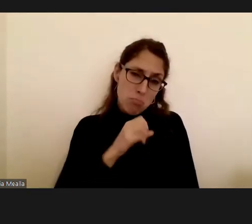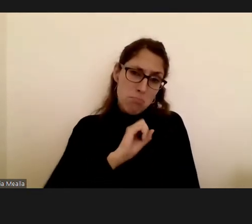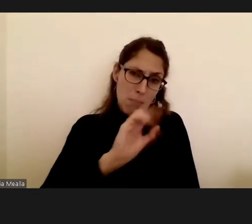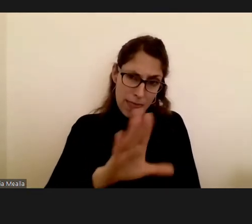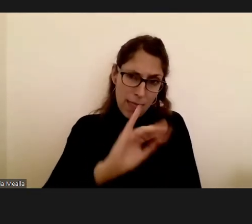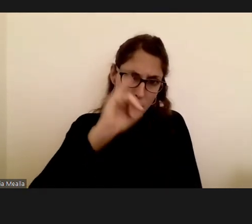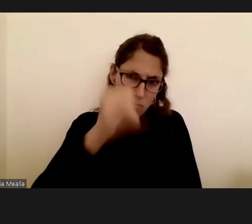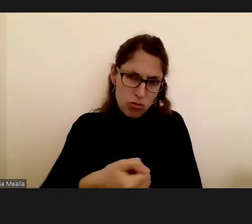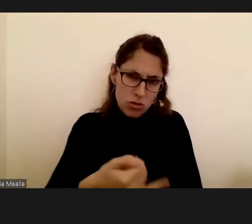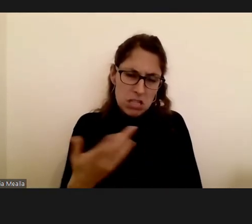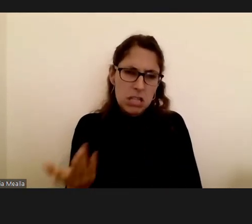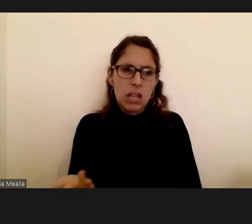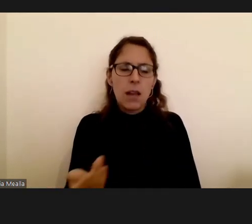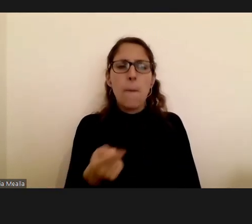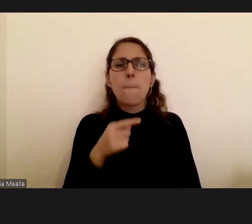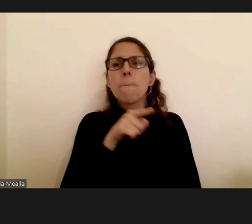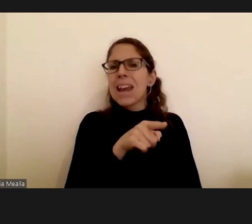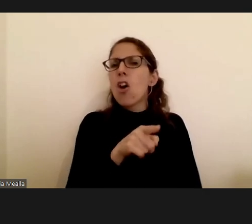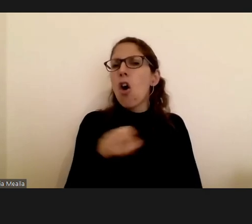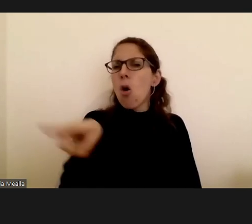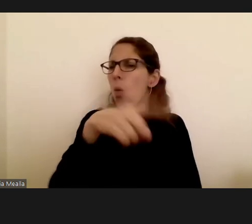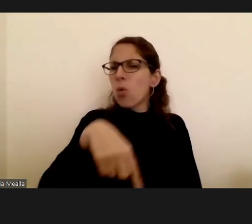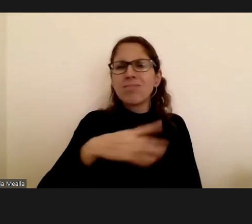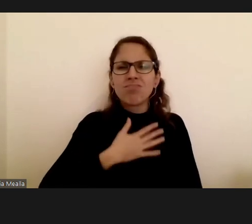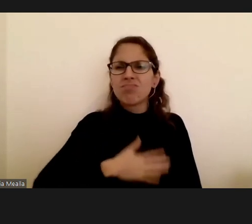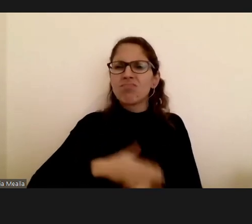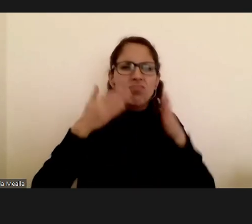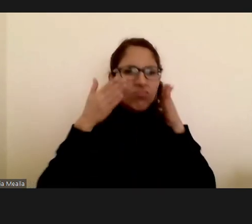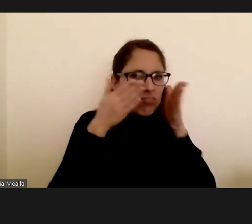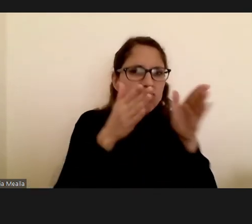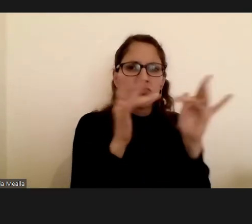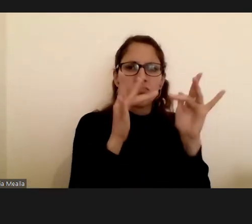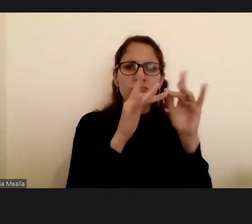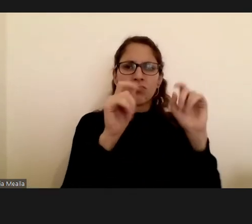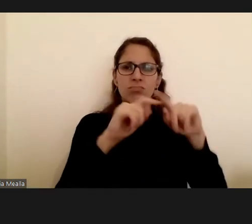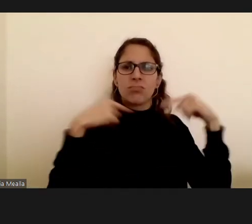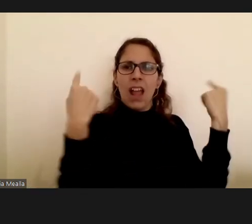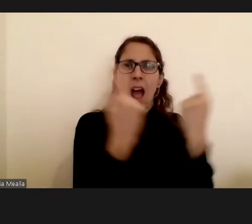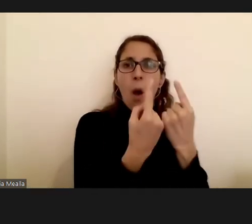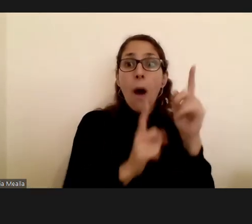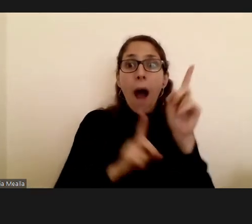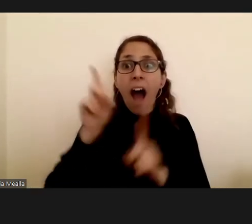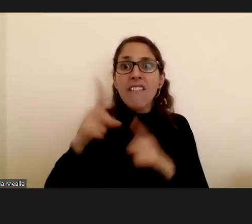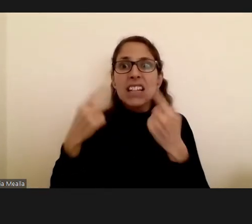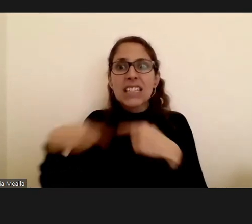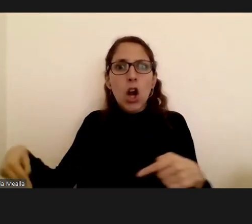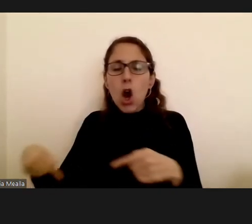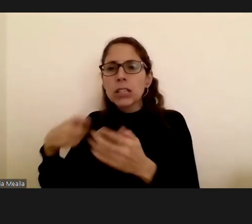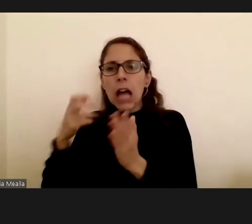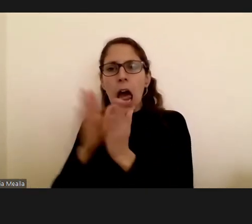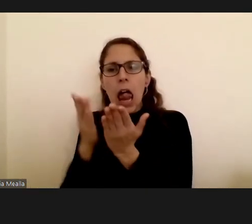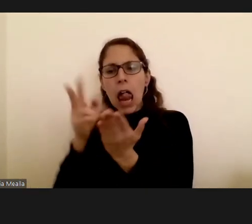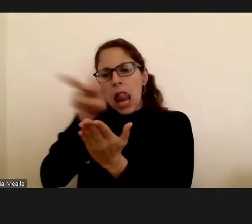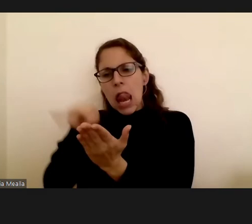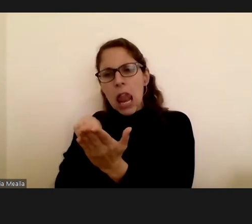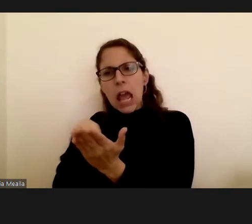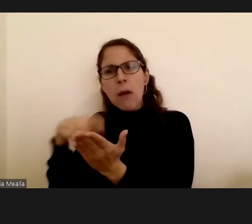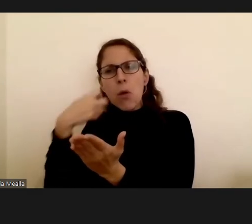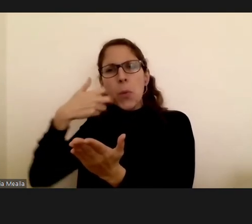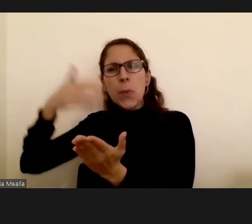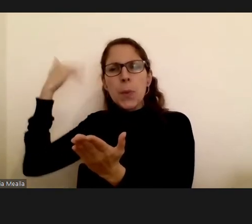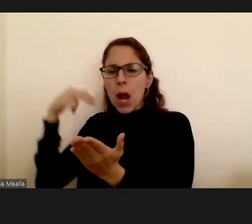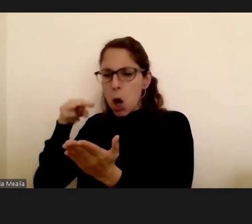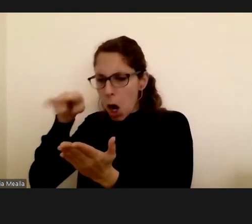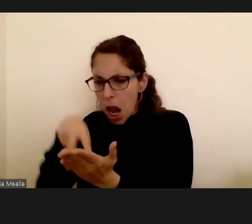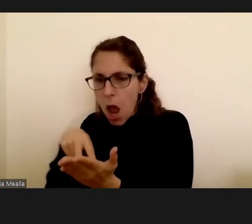no, con esto, guíense solo por esto, porque hay conceptos que cambiaron y después entonces da confusión, que lo leí de allá, de acá, de internet,